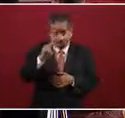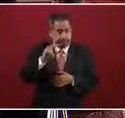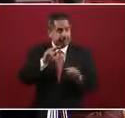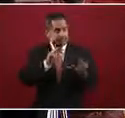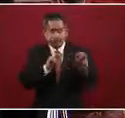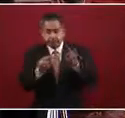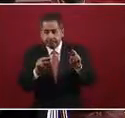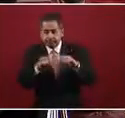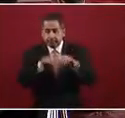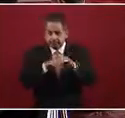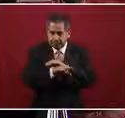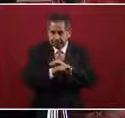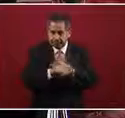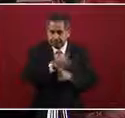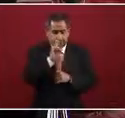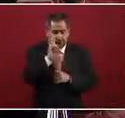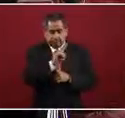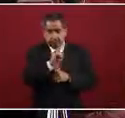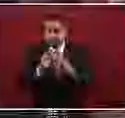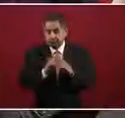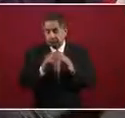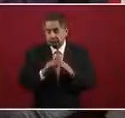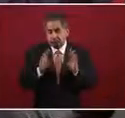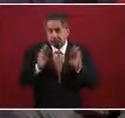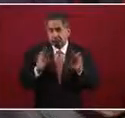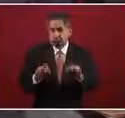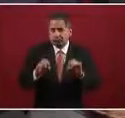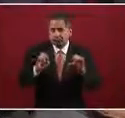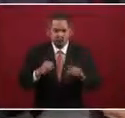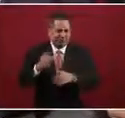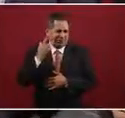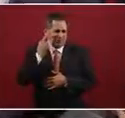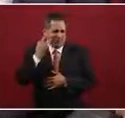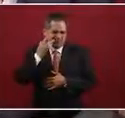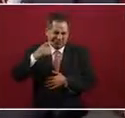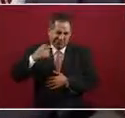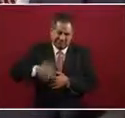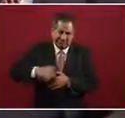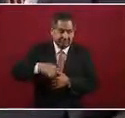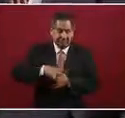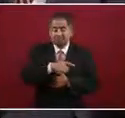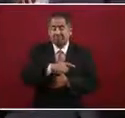principal, la entrada, vean, pues es una casa bastante fifí, por así llamarlo.